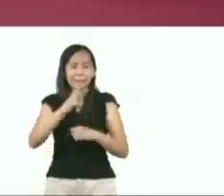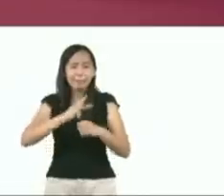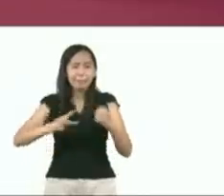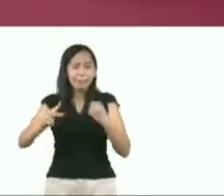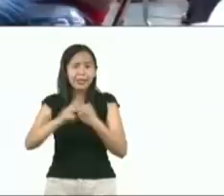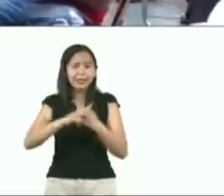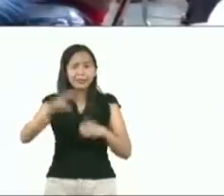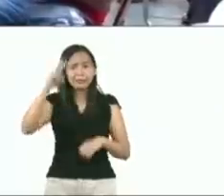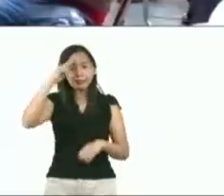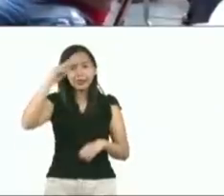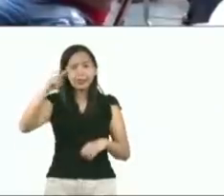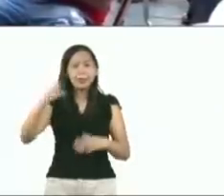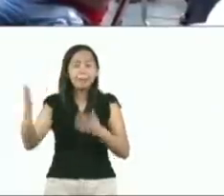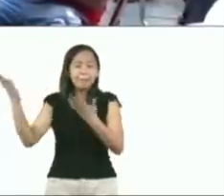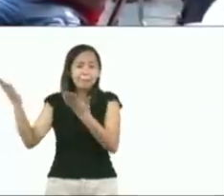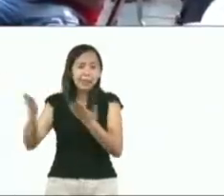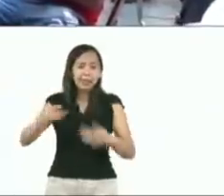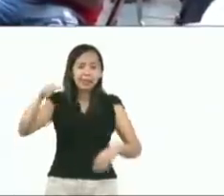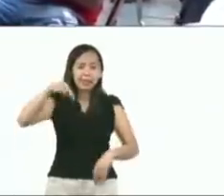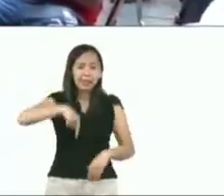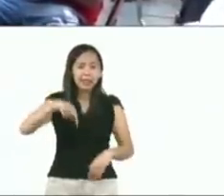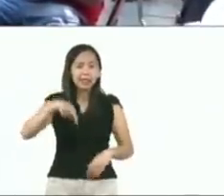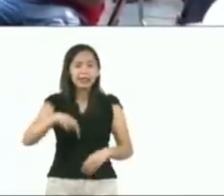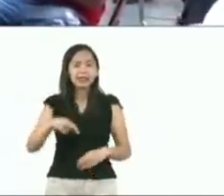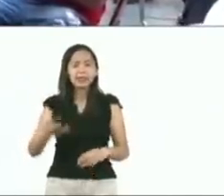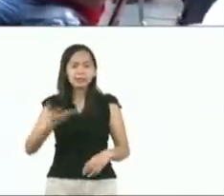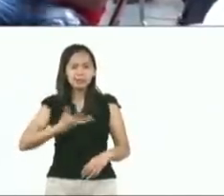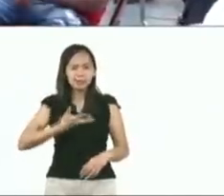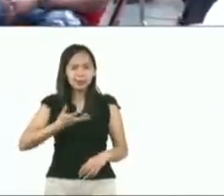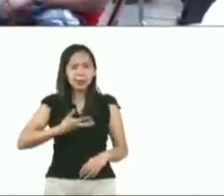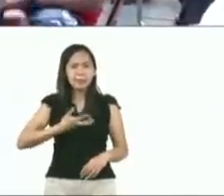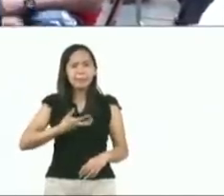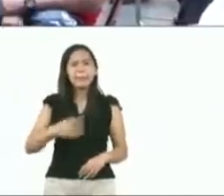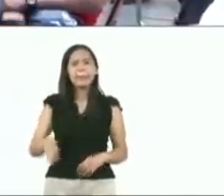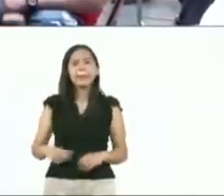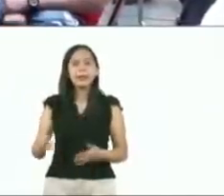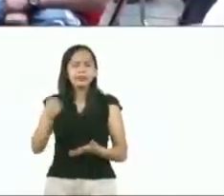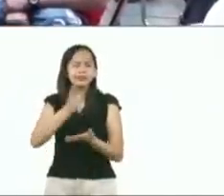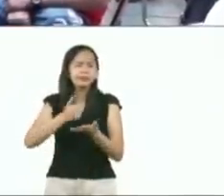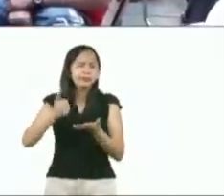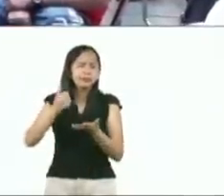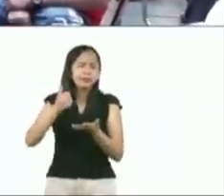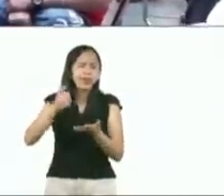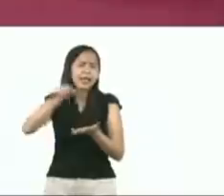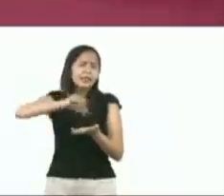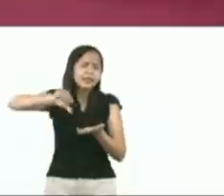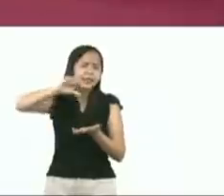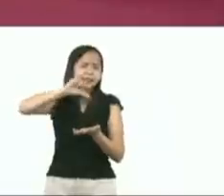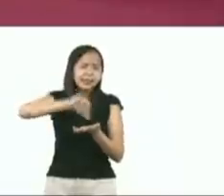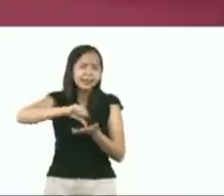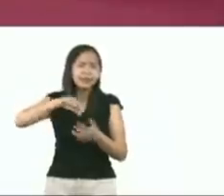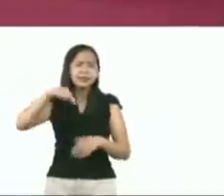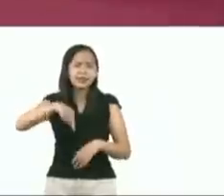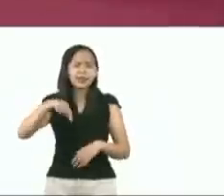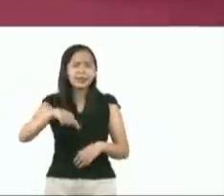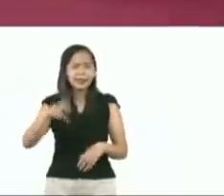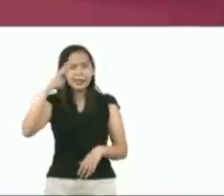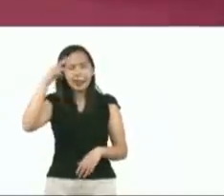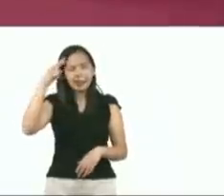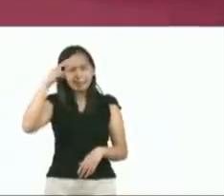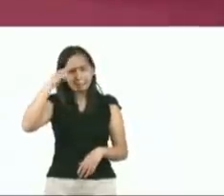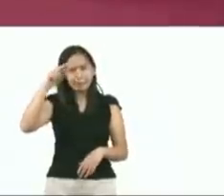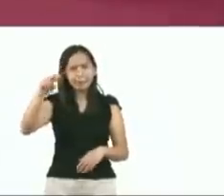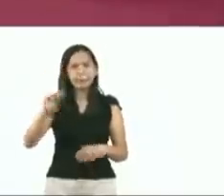aquí al Zócalo de la Ciudad de México, que es el centro, la capital del país, es la capital de todas y